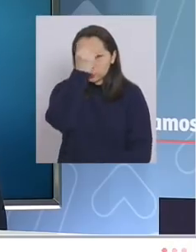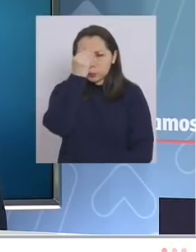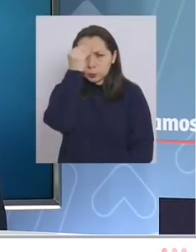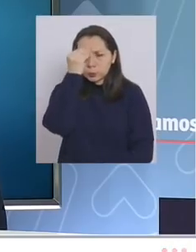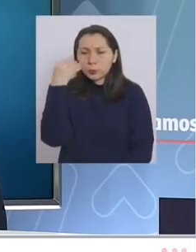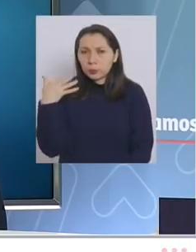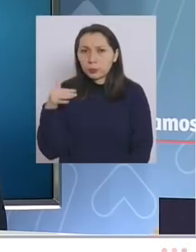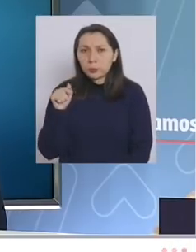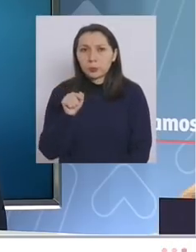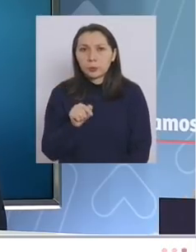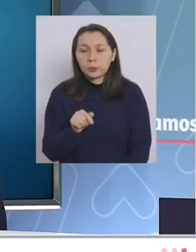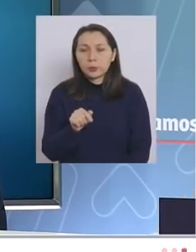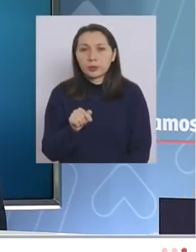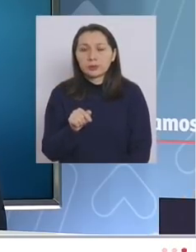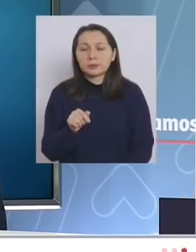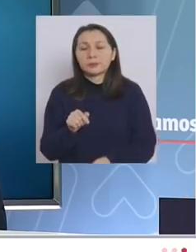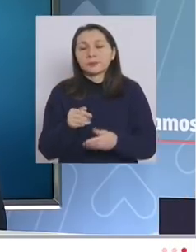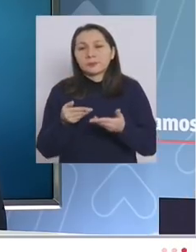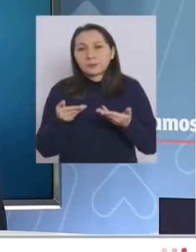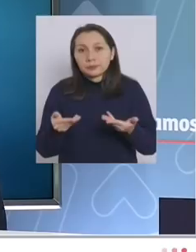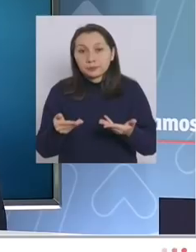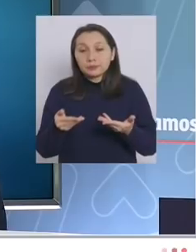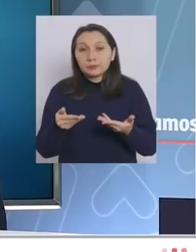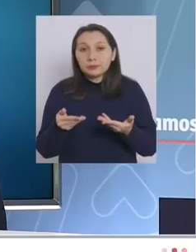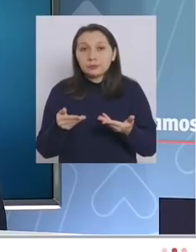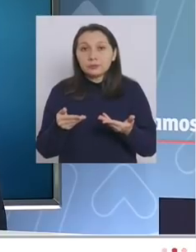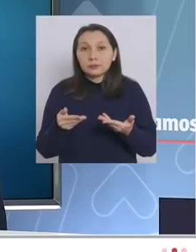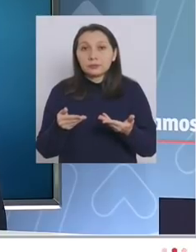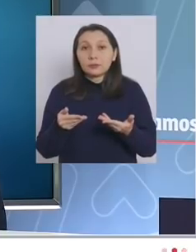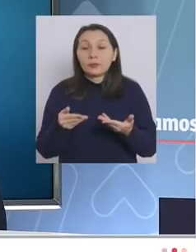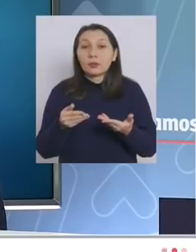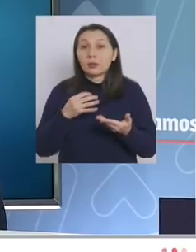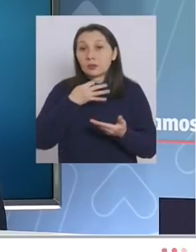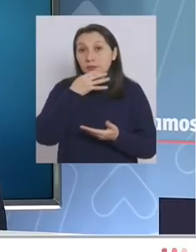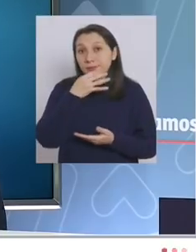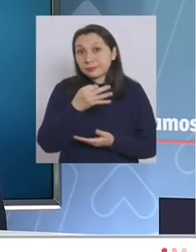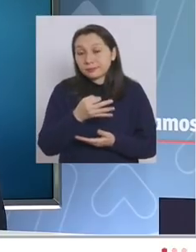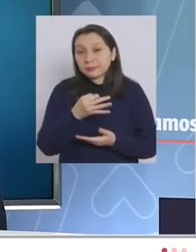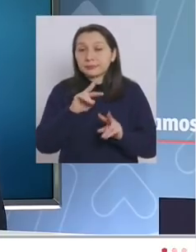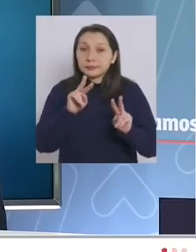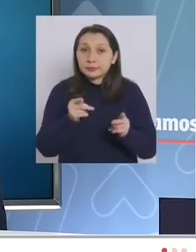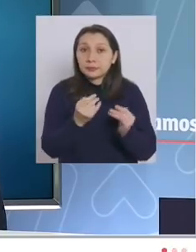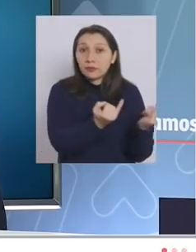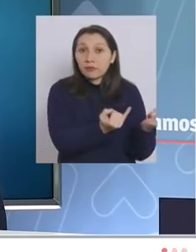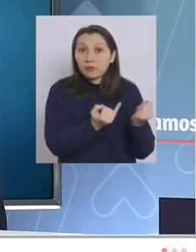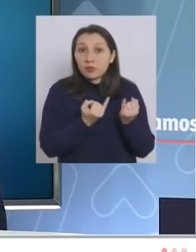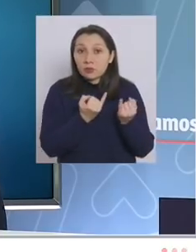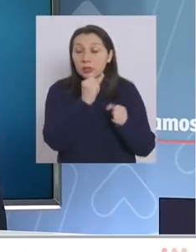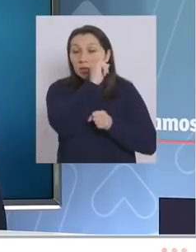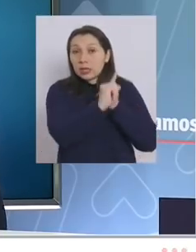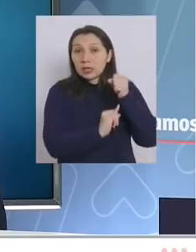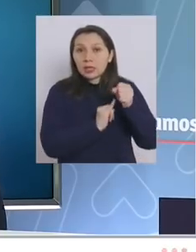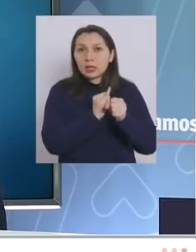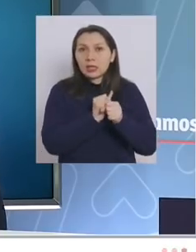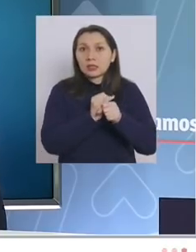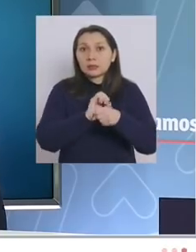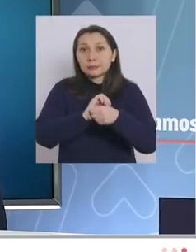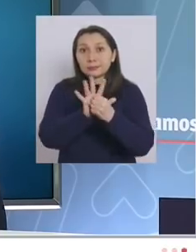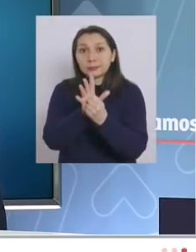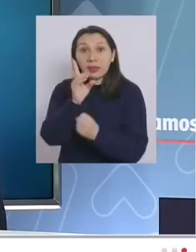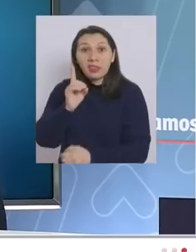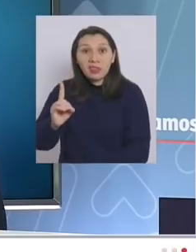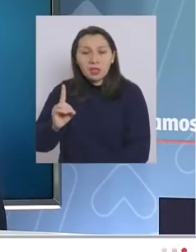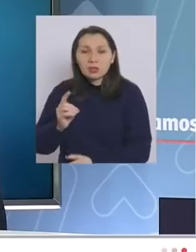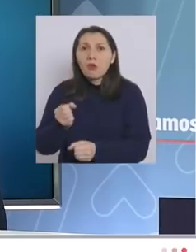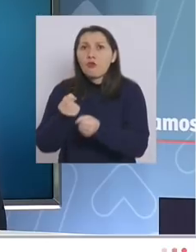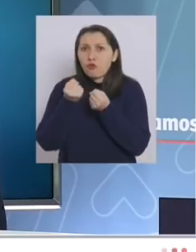forma importante como según la información internacional, es una variante que sería